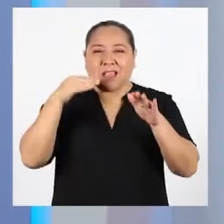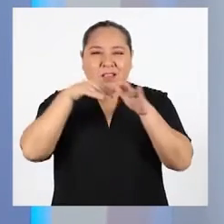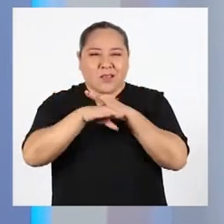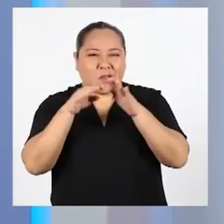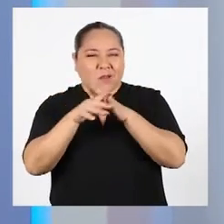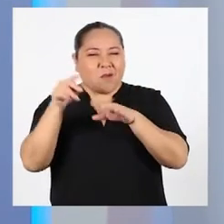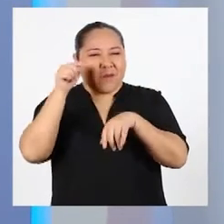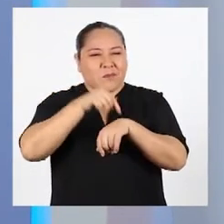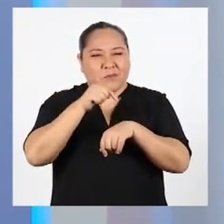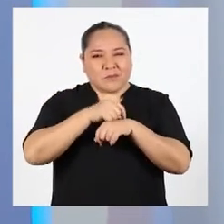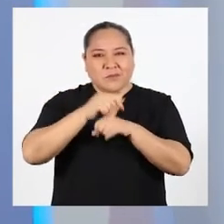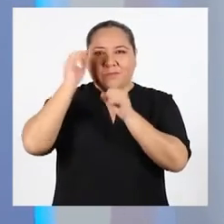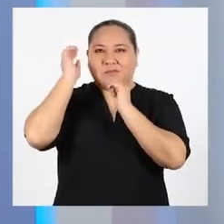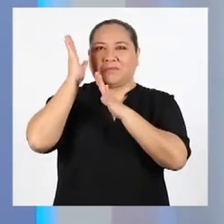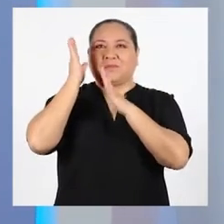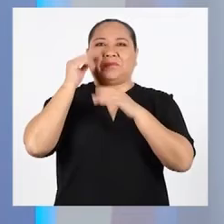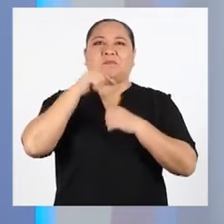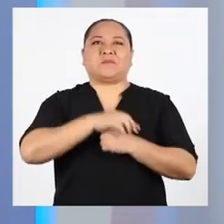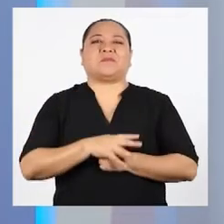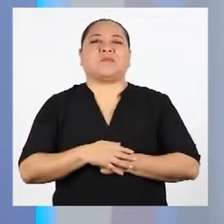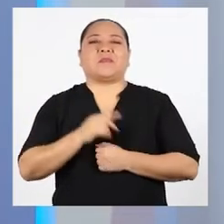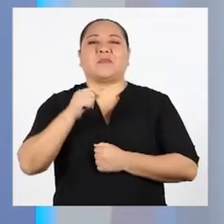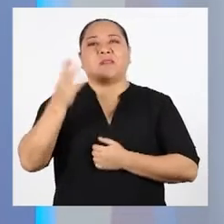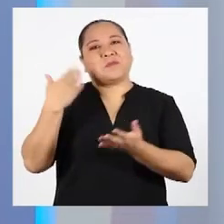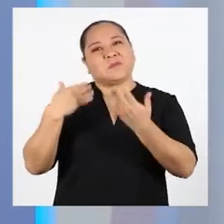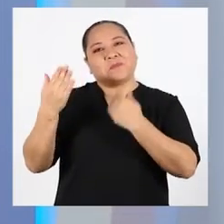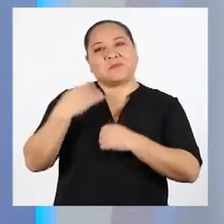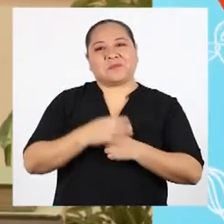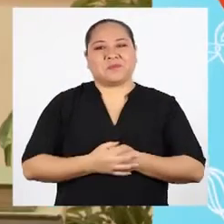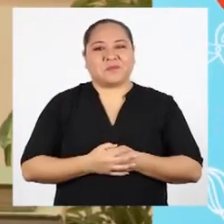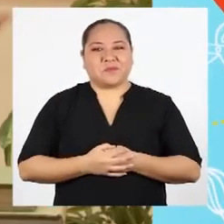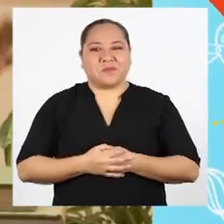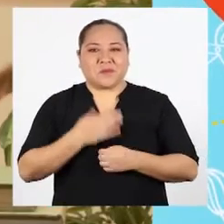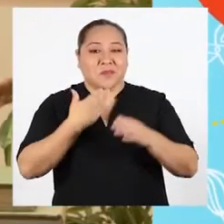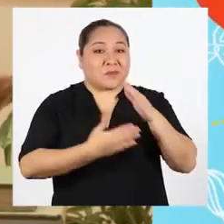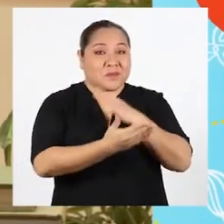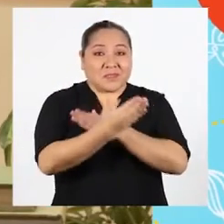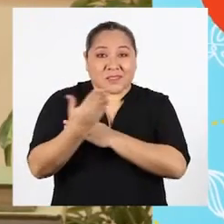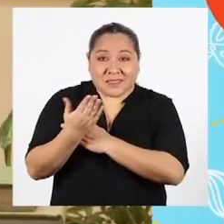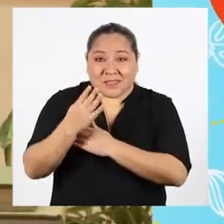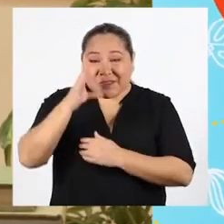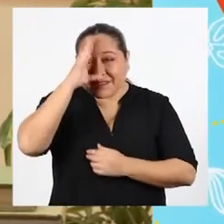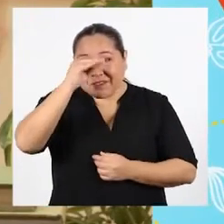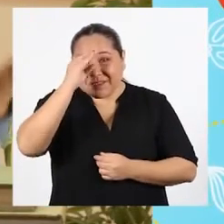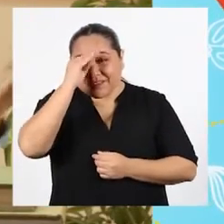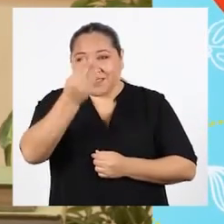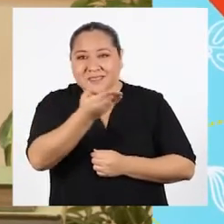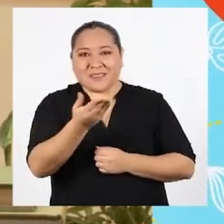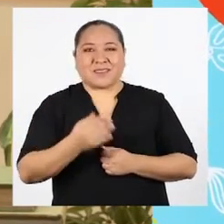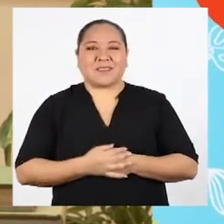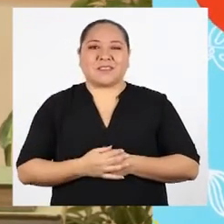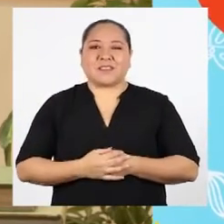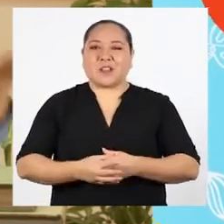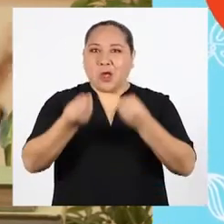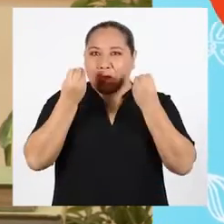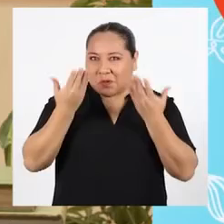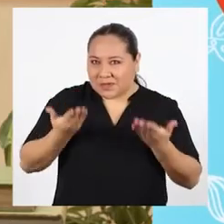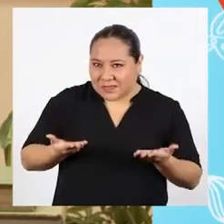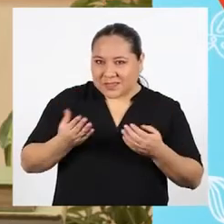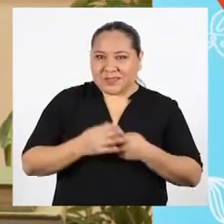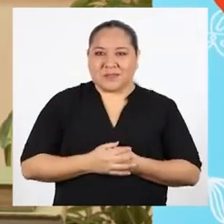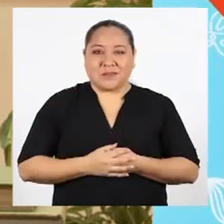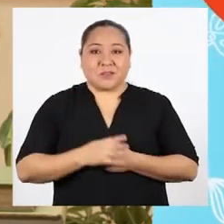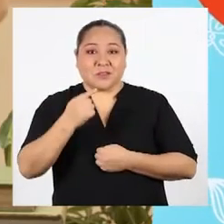entrando en el modo discursivo. La llamo. Buenos días, chicas y chicos. ¿Qué